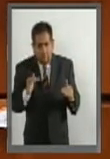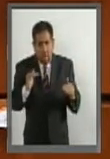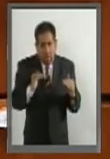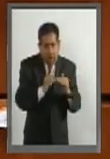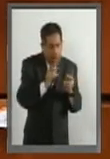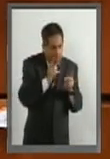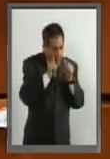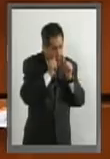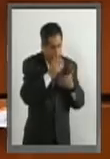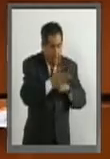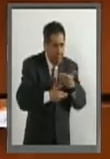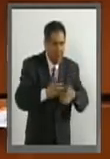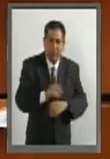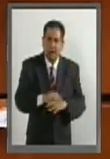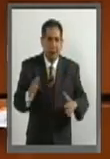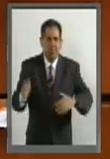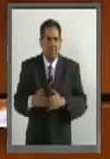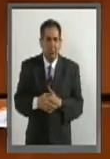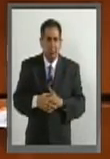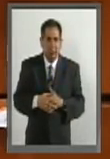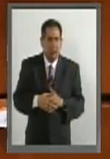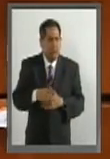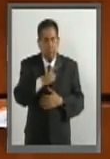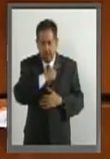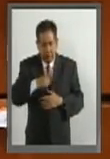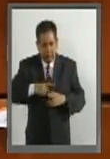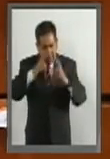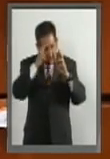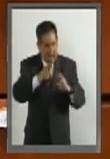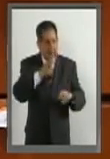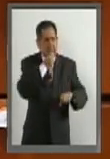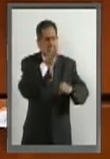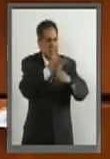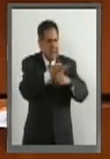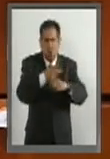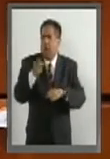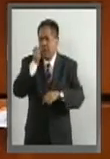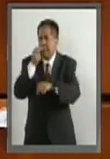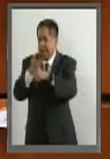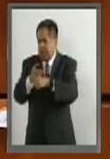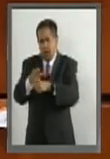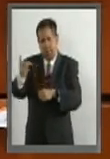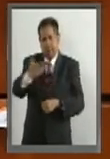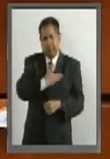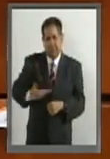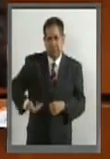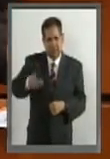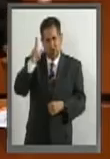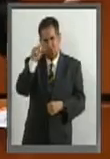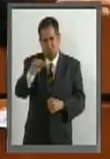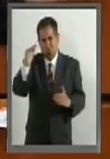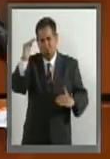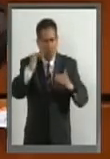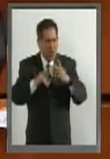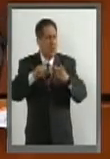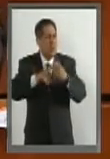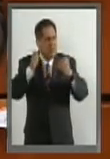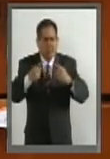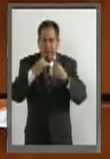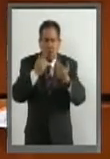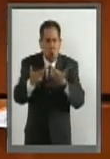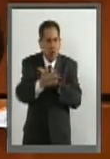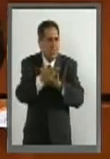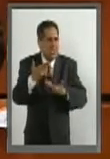Estado. Deben de recibir el tratamiento de secretarios de Estado y no recibirlos el presidente. Pues ¿dónde está la negociación